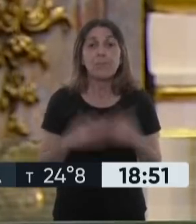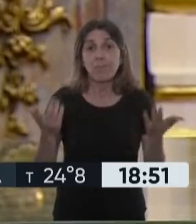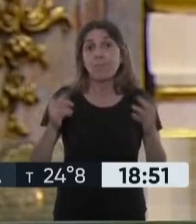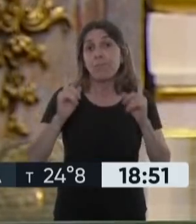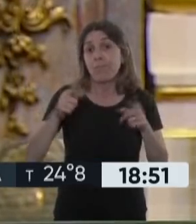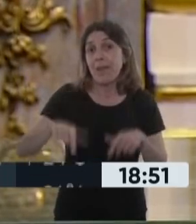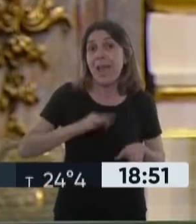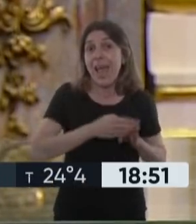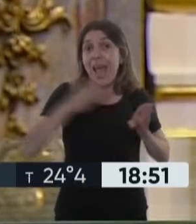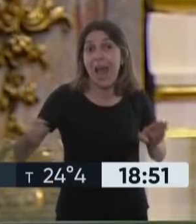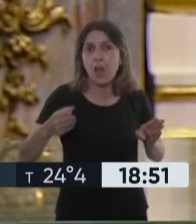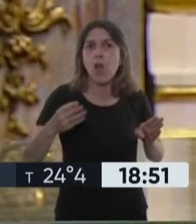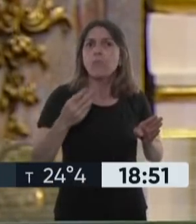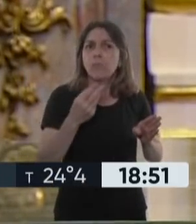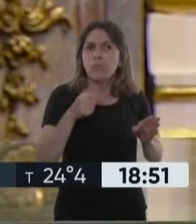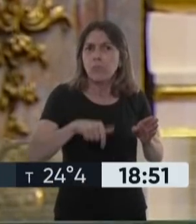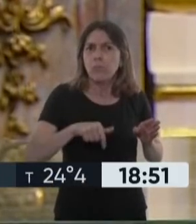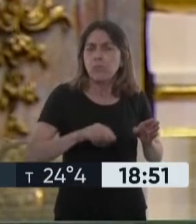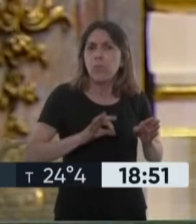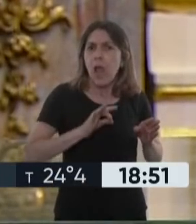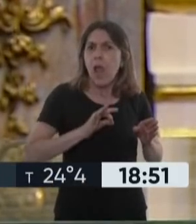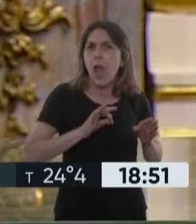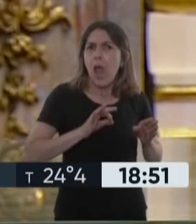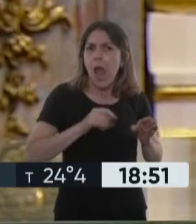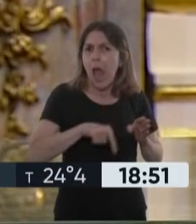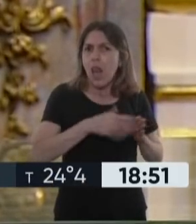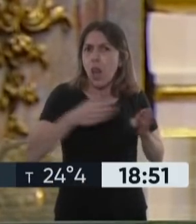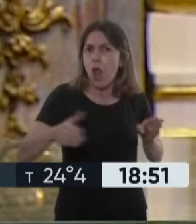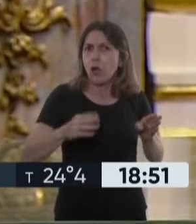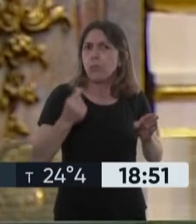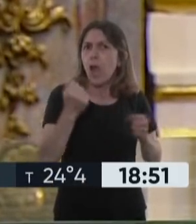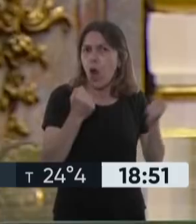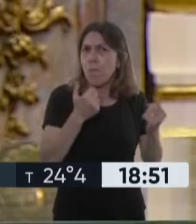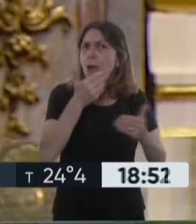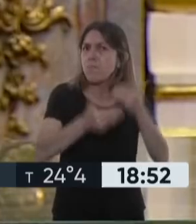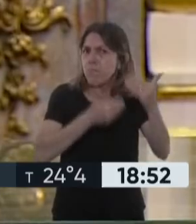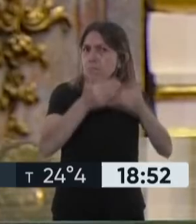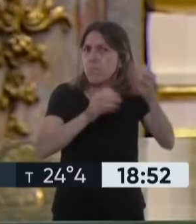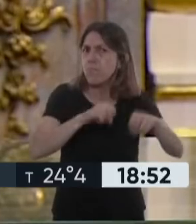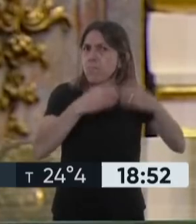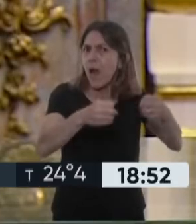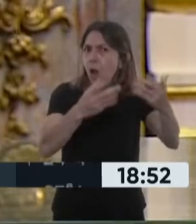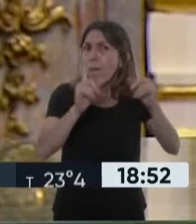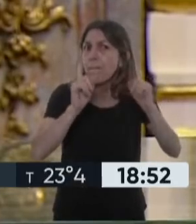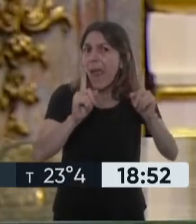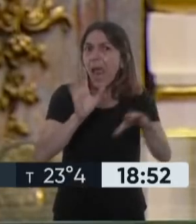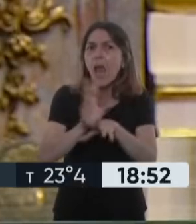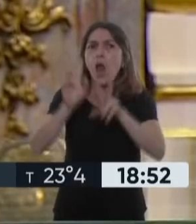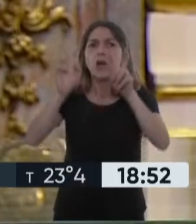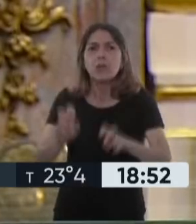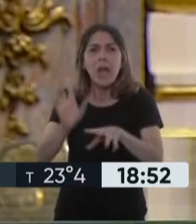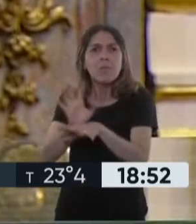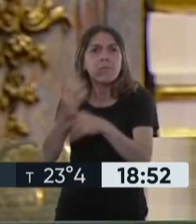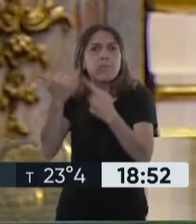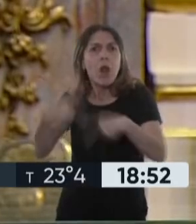En el corriente año la economía continúa recuperándose, pero a los factores domésticos se le han